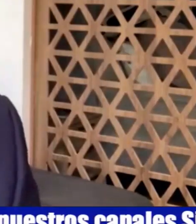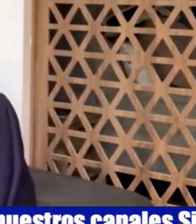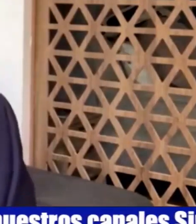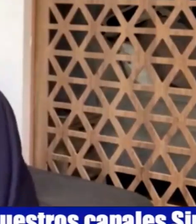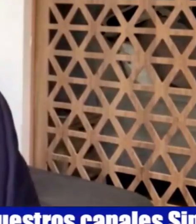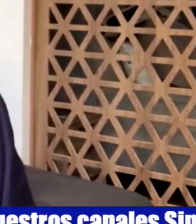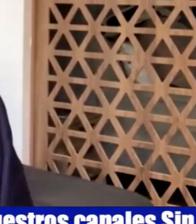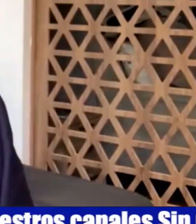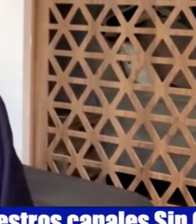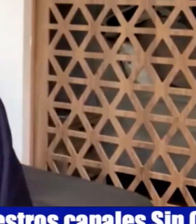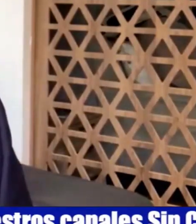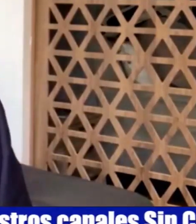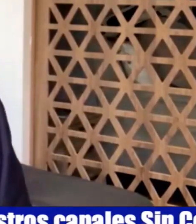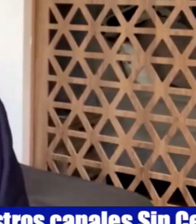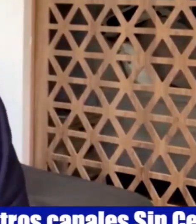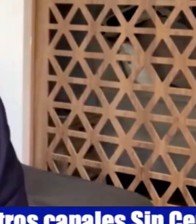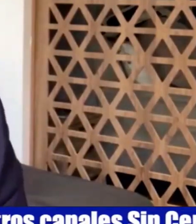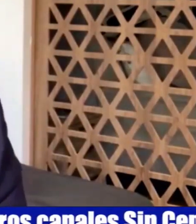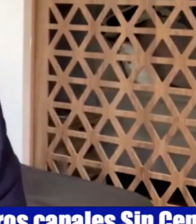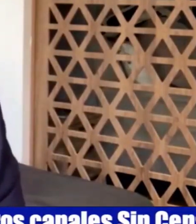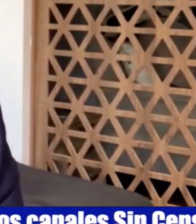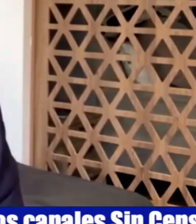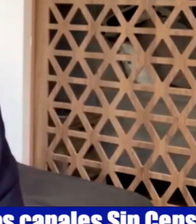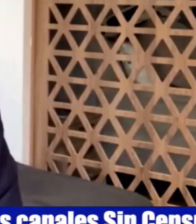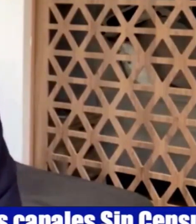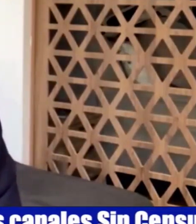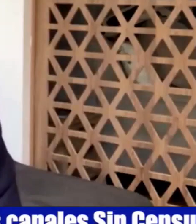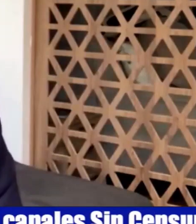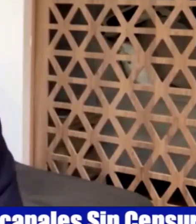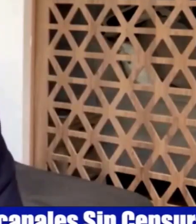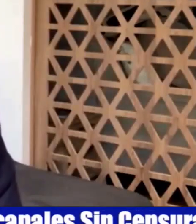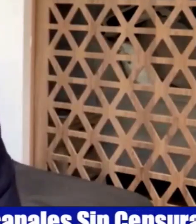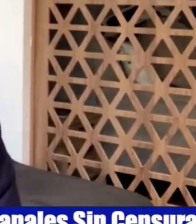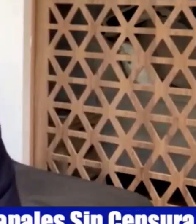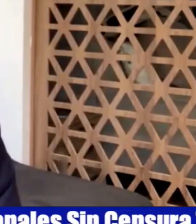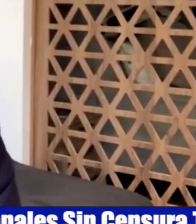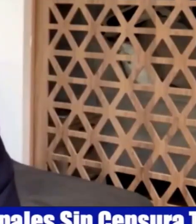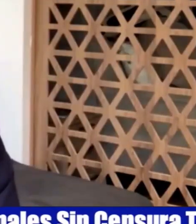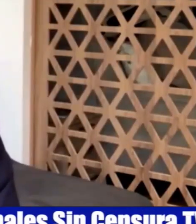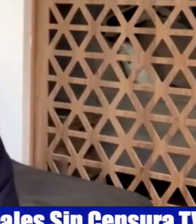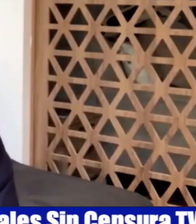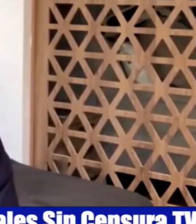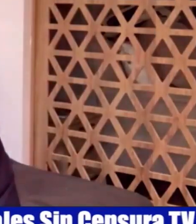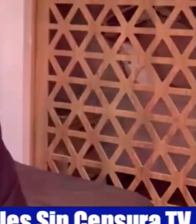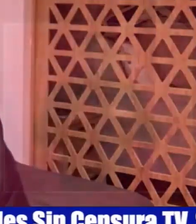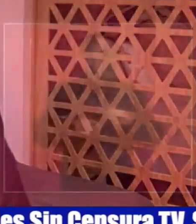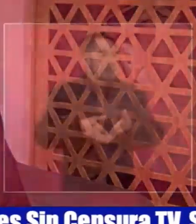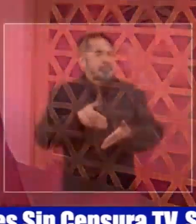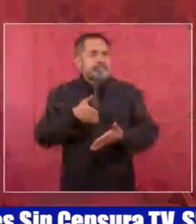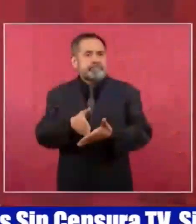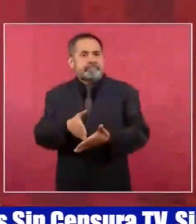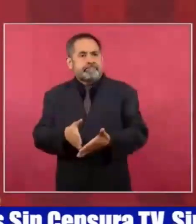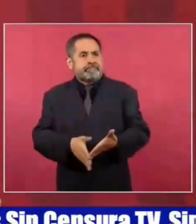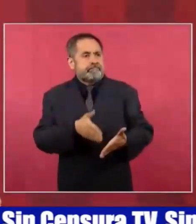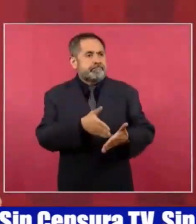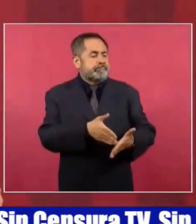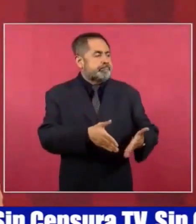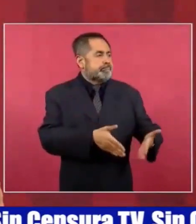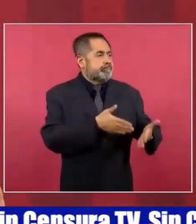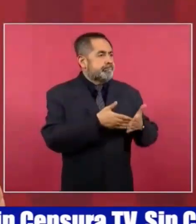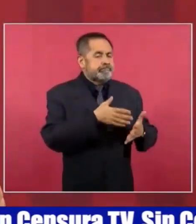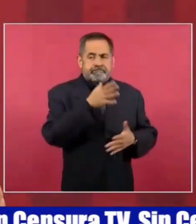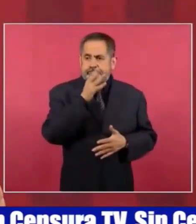el presidente precisamente se pronunció sobre la manipulación